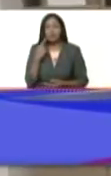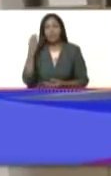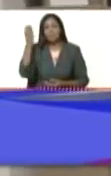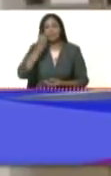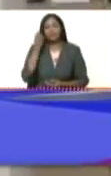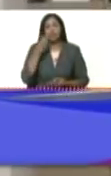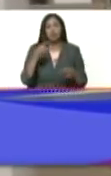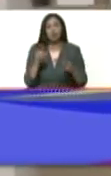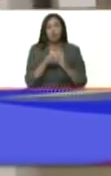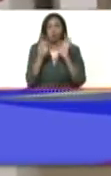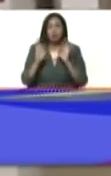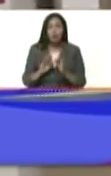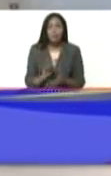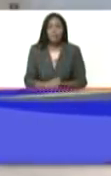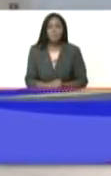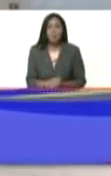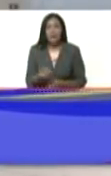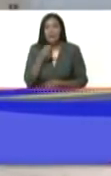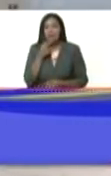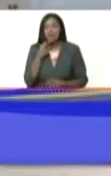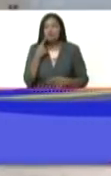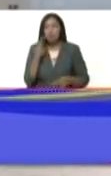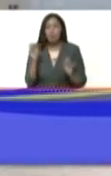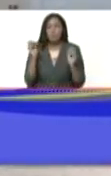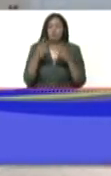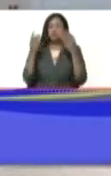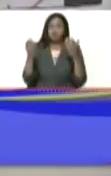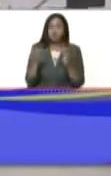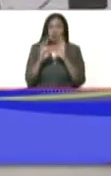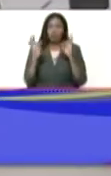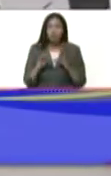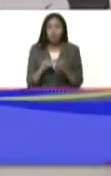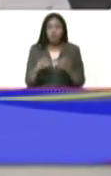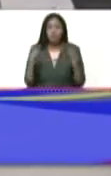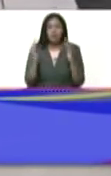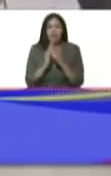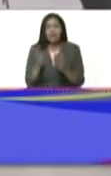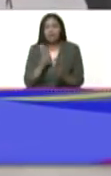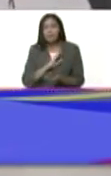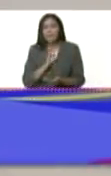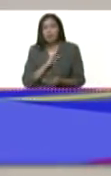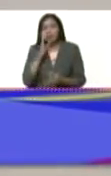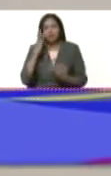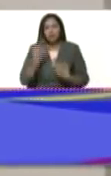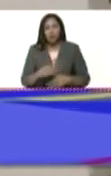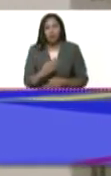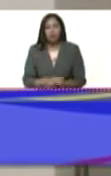pensarlo. La maravilla que significa tener techo propio, casa segura,